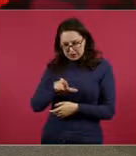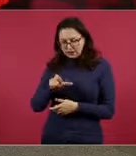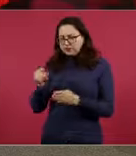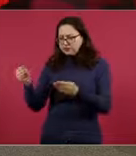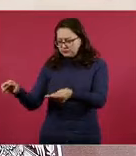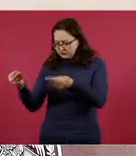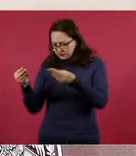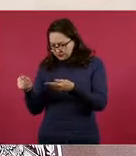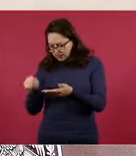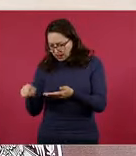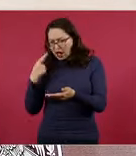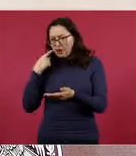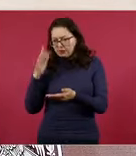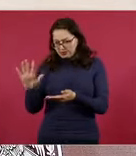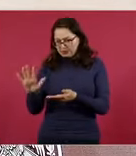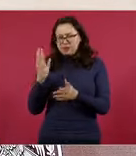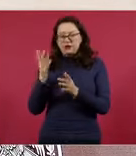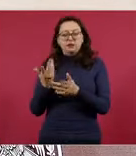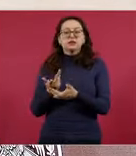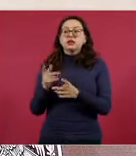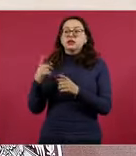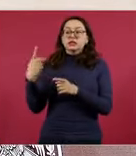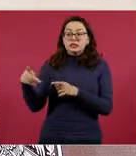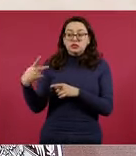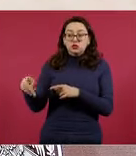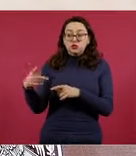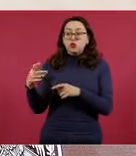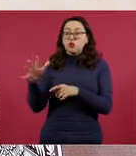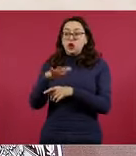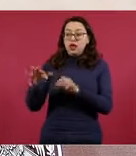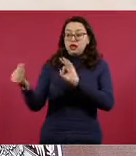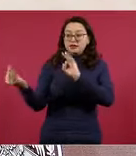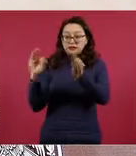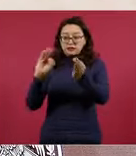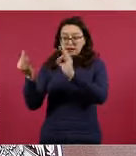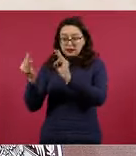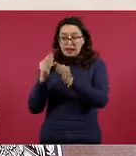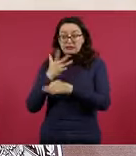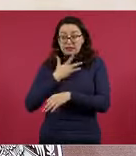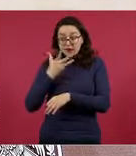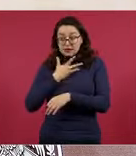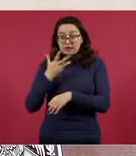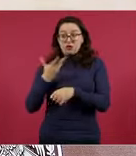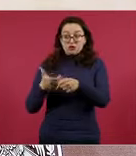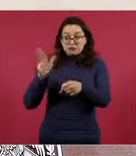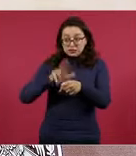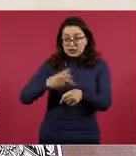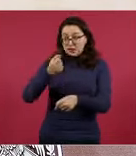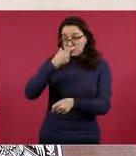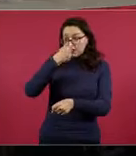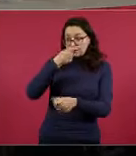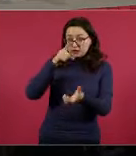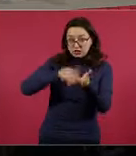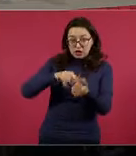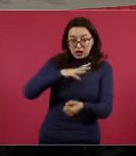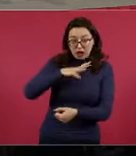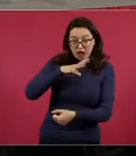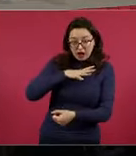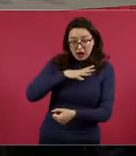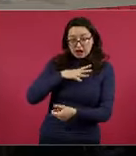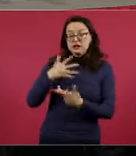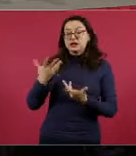en algún área cercana a la institución o lo tiene otra institución. Esto nos permite un rastreo de